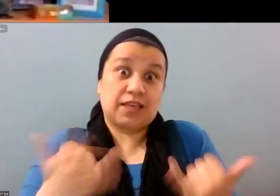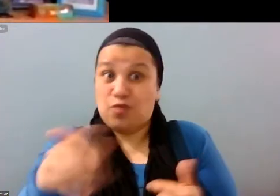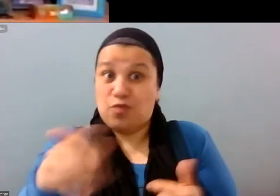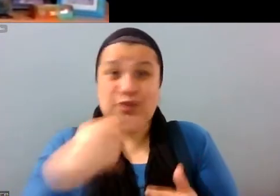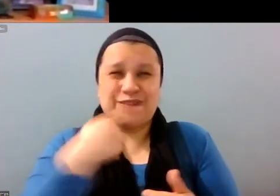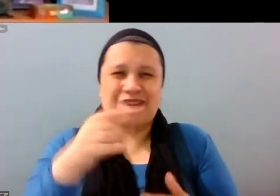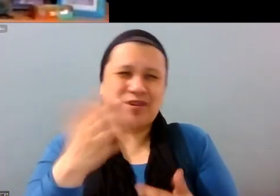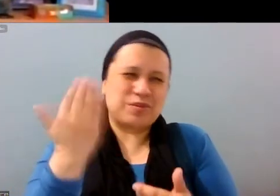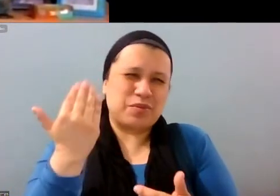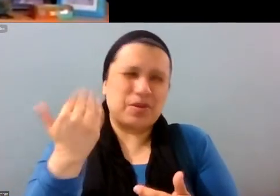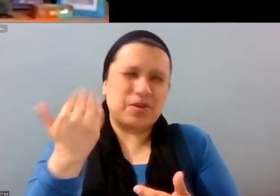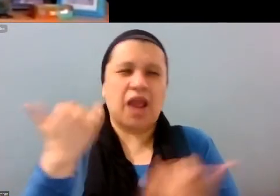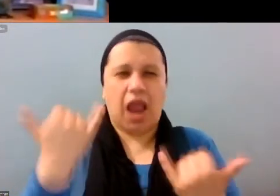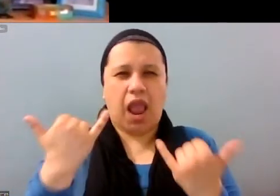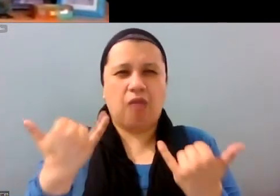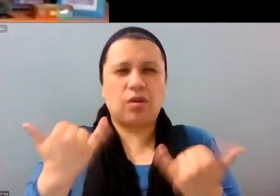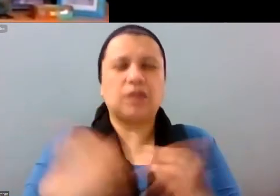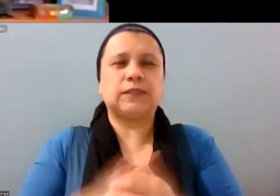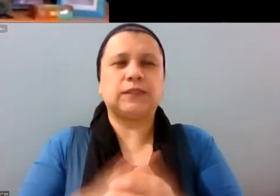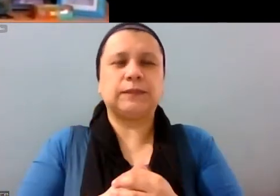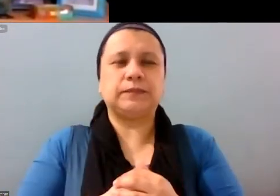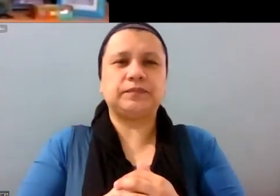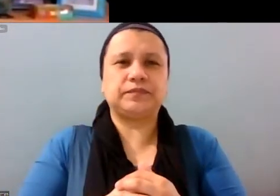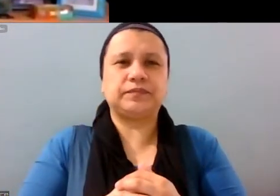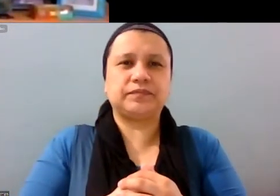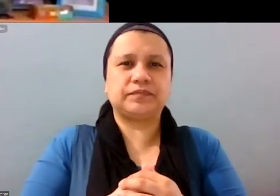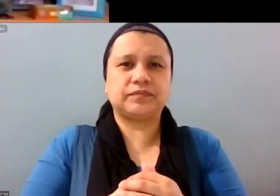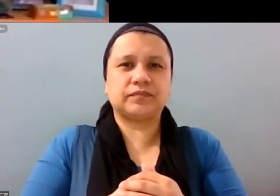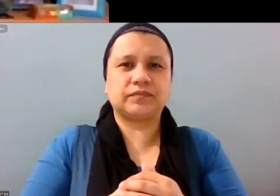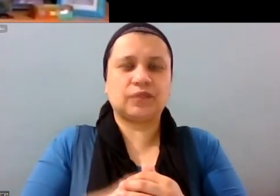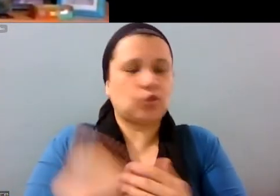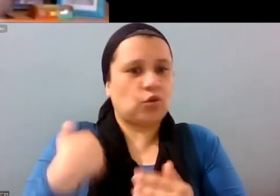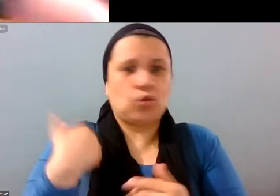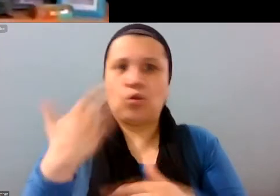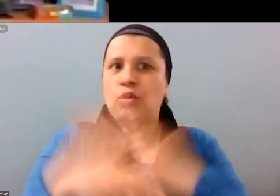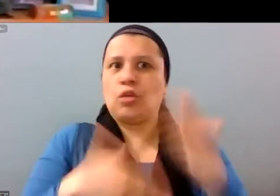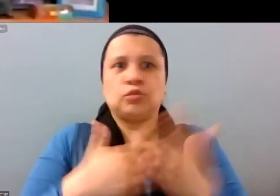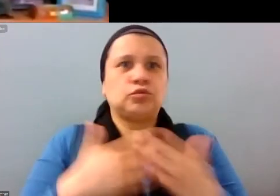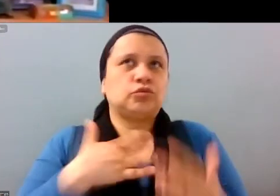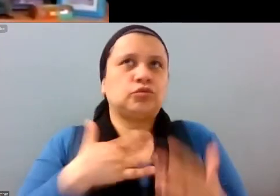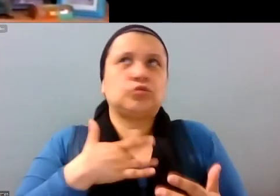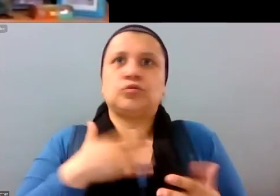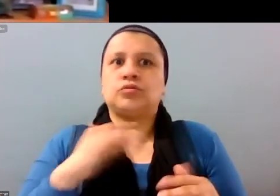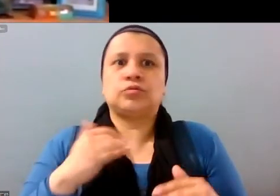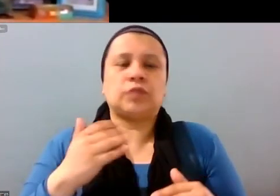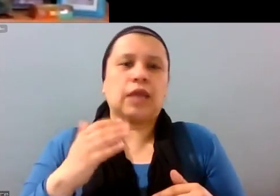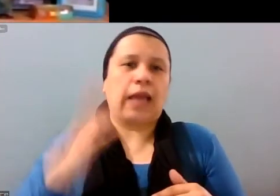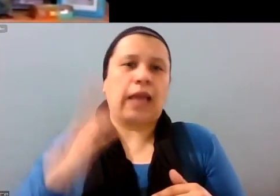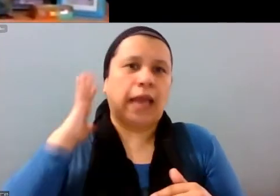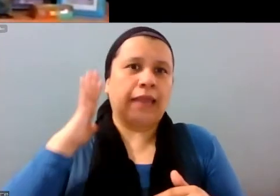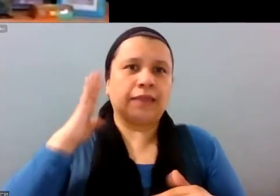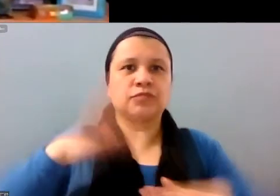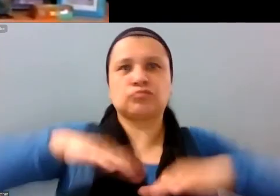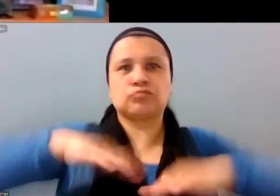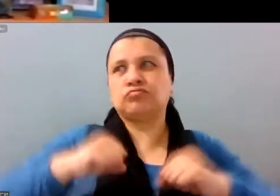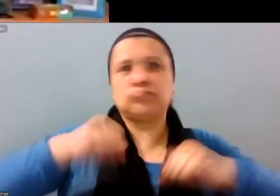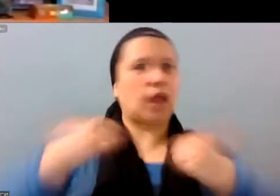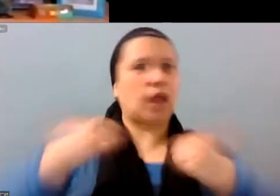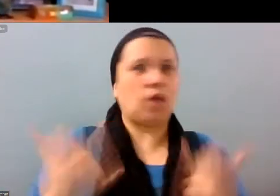todo esto a todos nos sacó de nuestra zona pero evidentemente